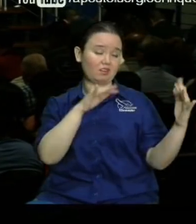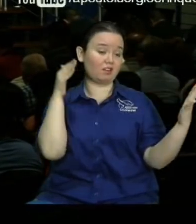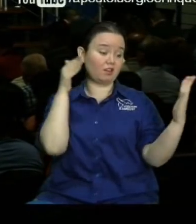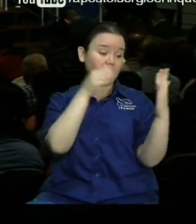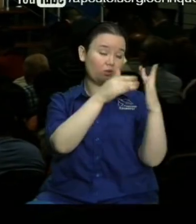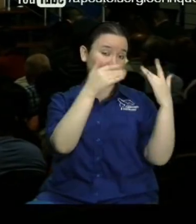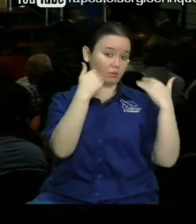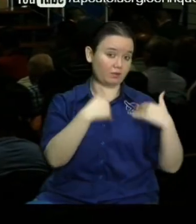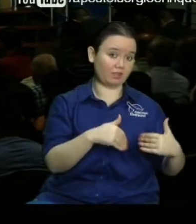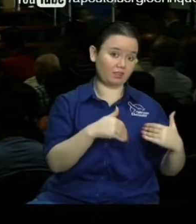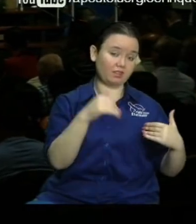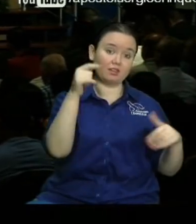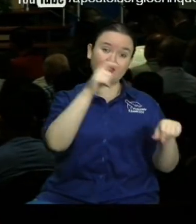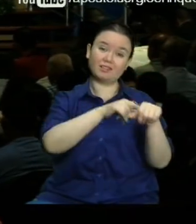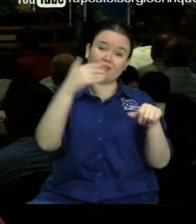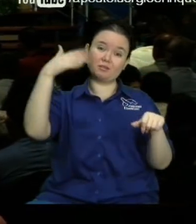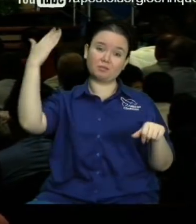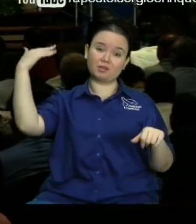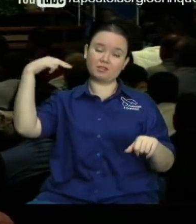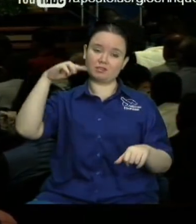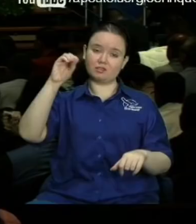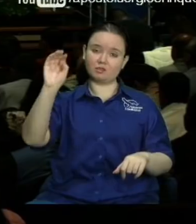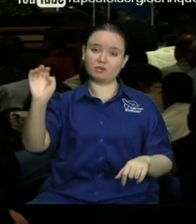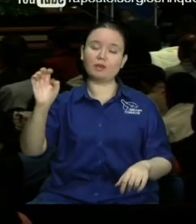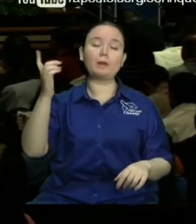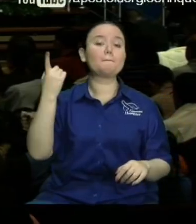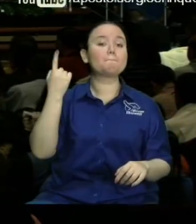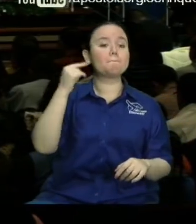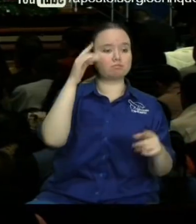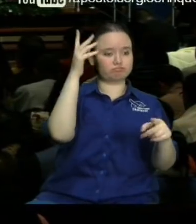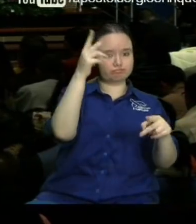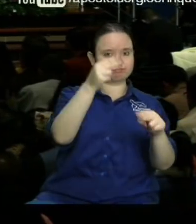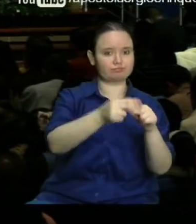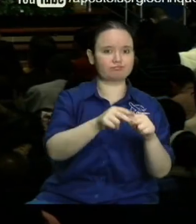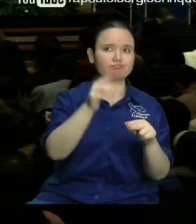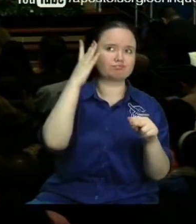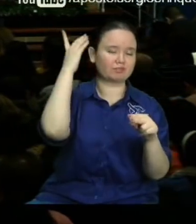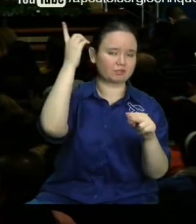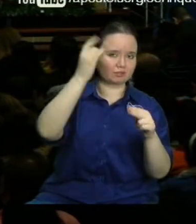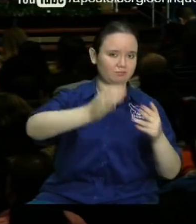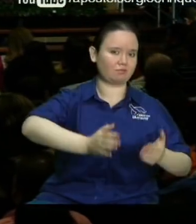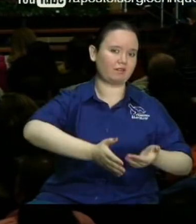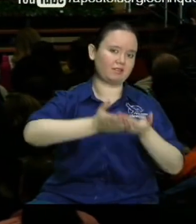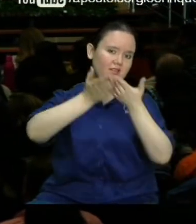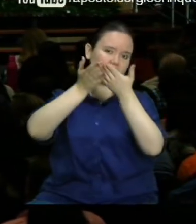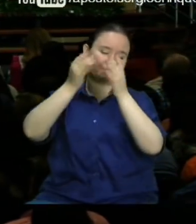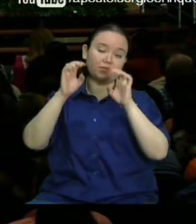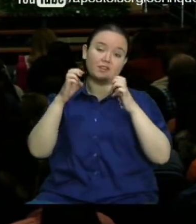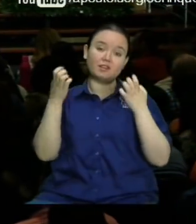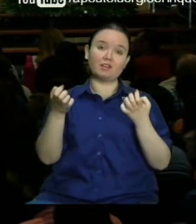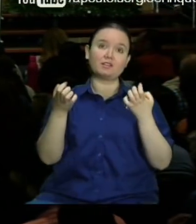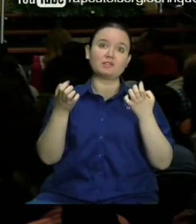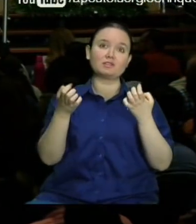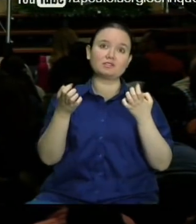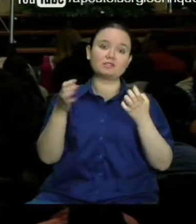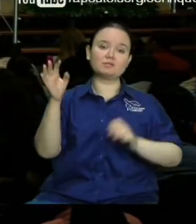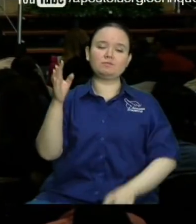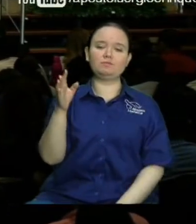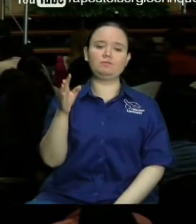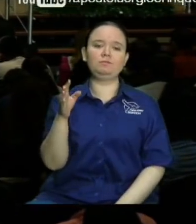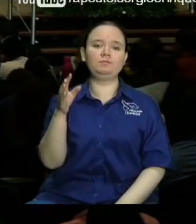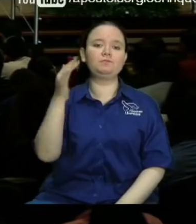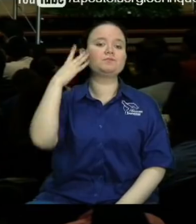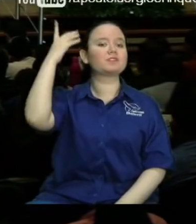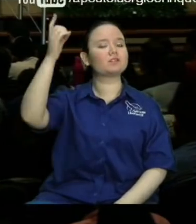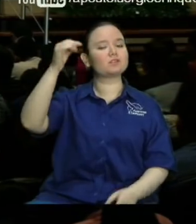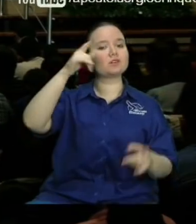tiempo de Noé para evitar que Dios los regresara al paraíso, que Dios nos regresara al